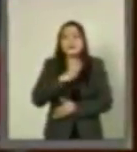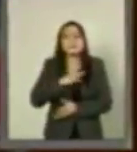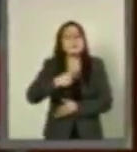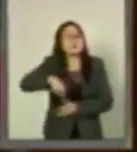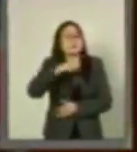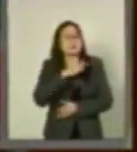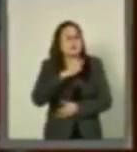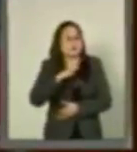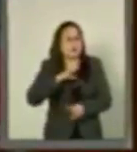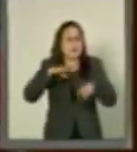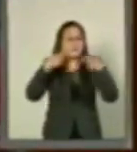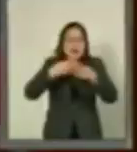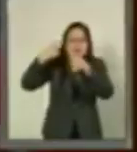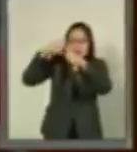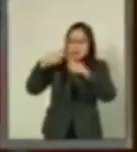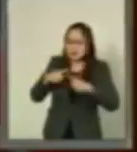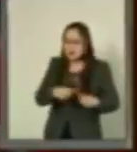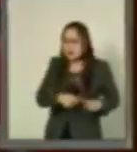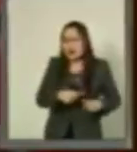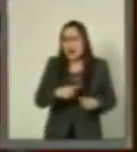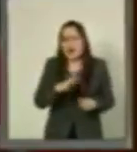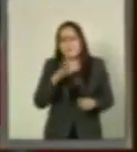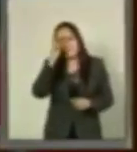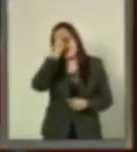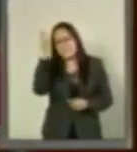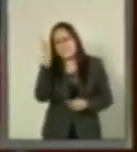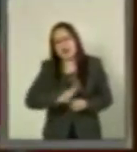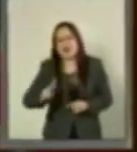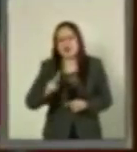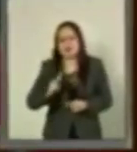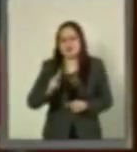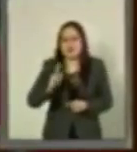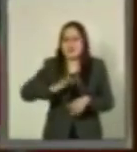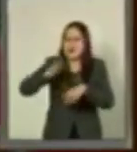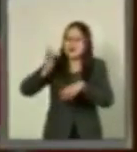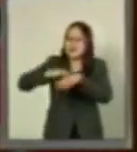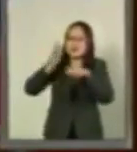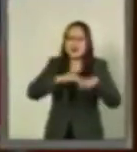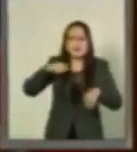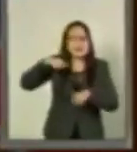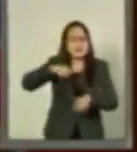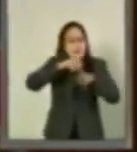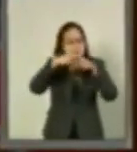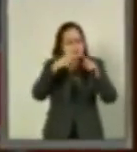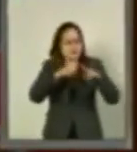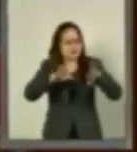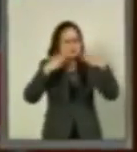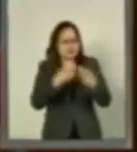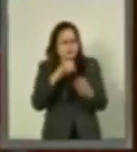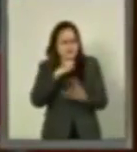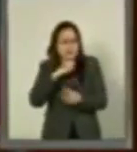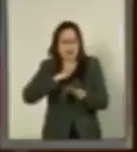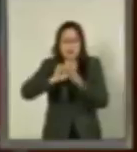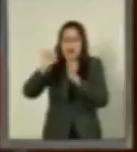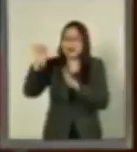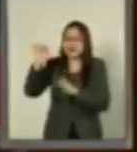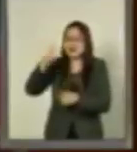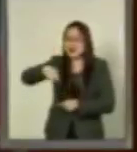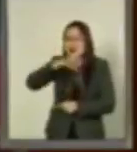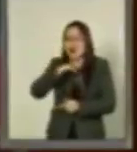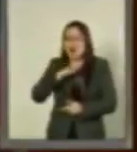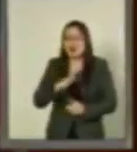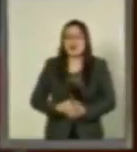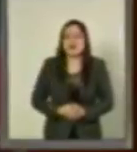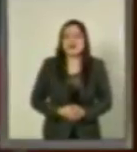la delincuencia organizada va a la alza, insisto, en toda su diversidad. Y